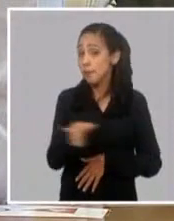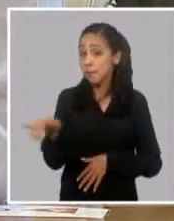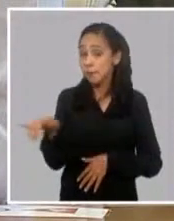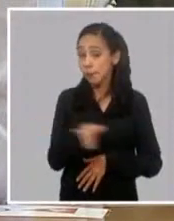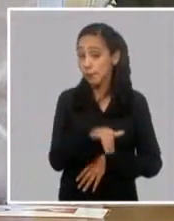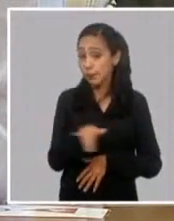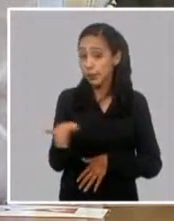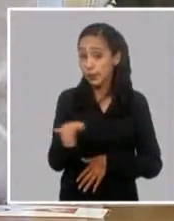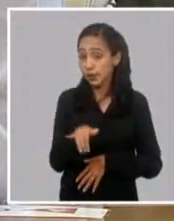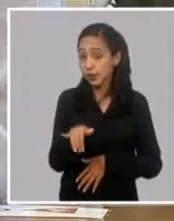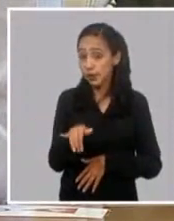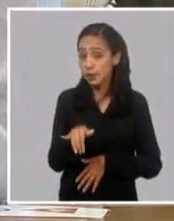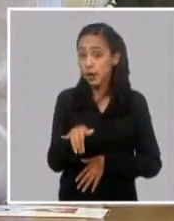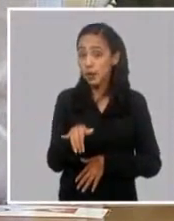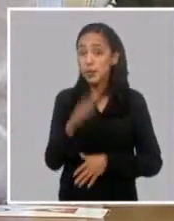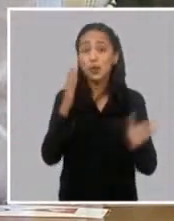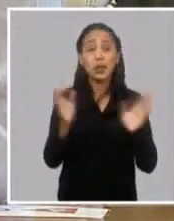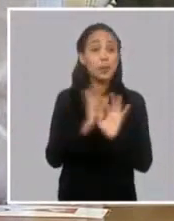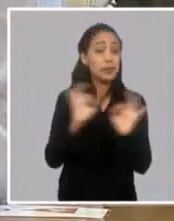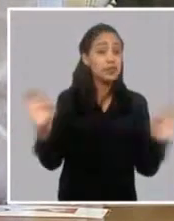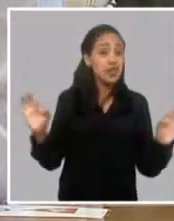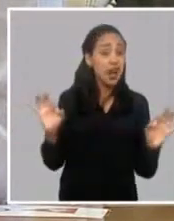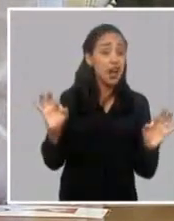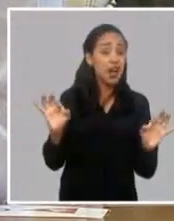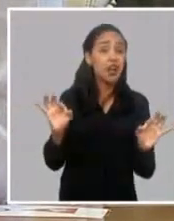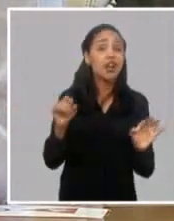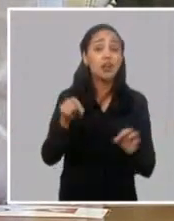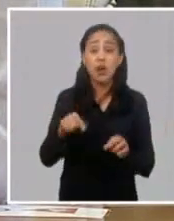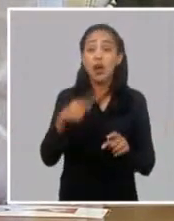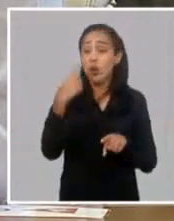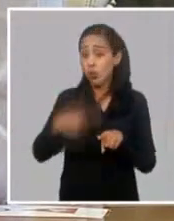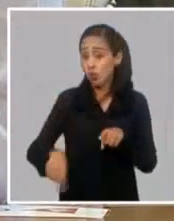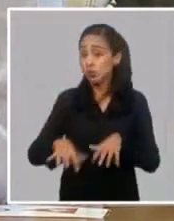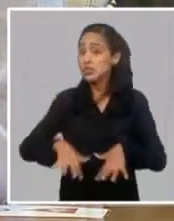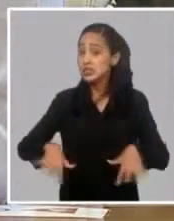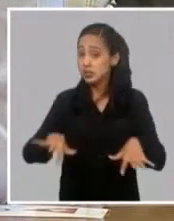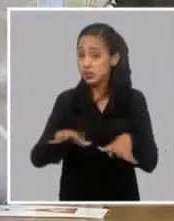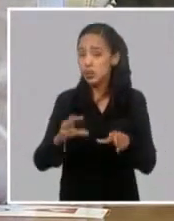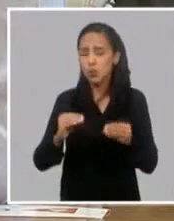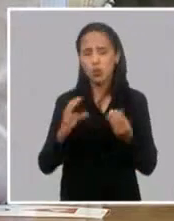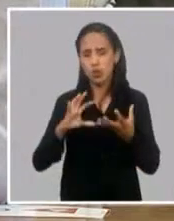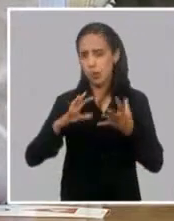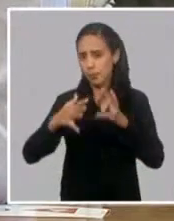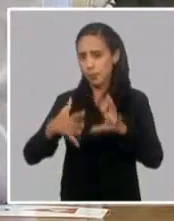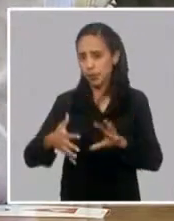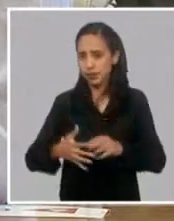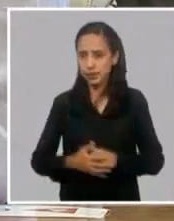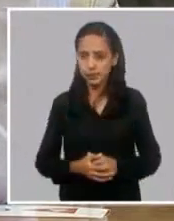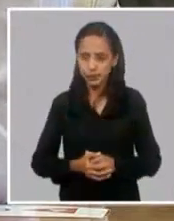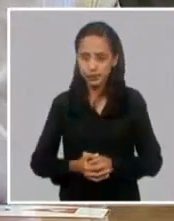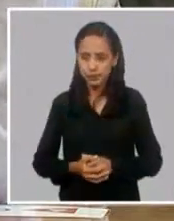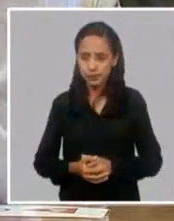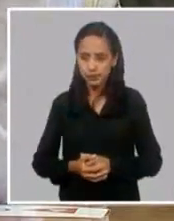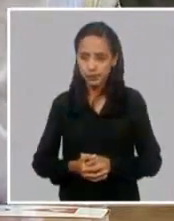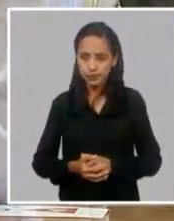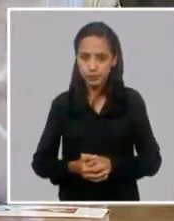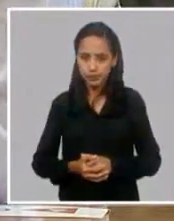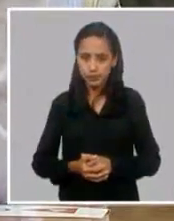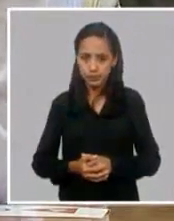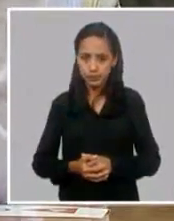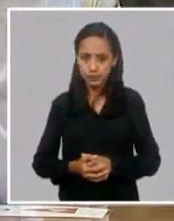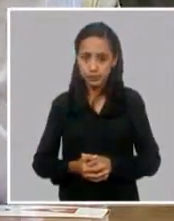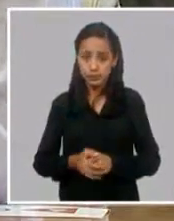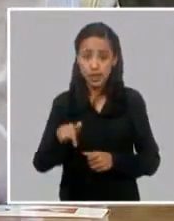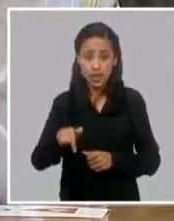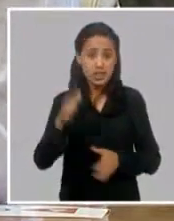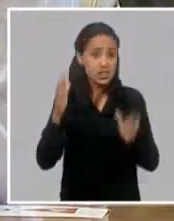que teníamos en el periodo especial, que fue para nosotros otro periodo y otra situación muy compleja. Cuando aquello prácticamente quedamos sin